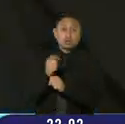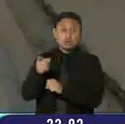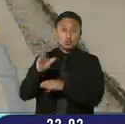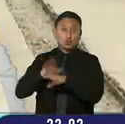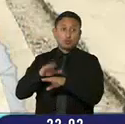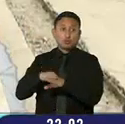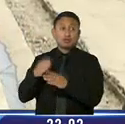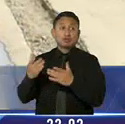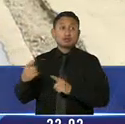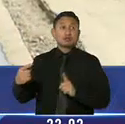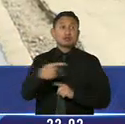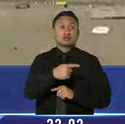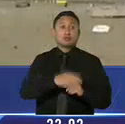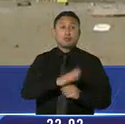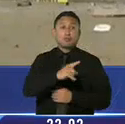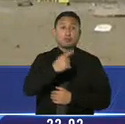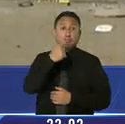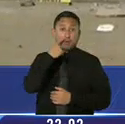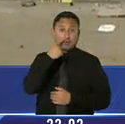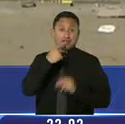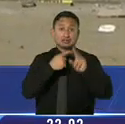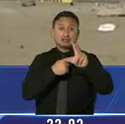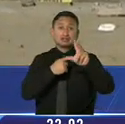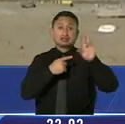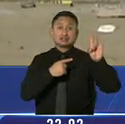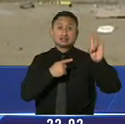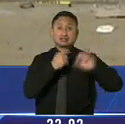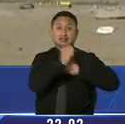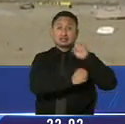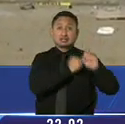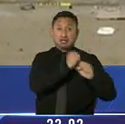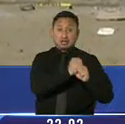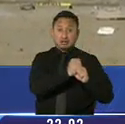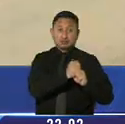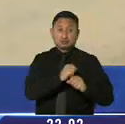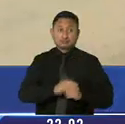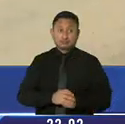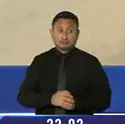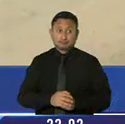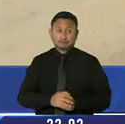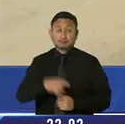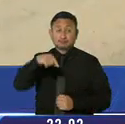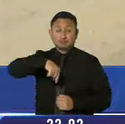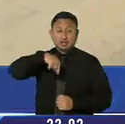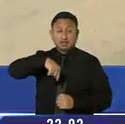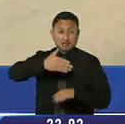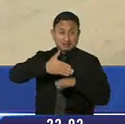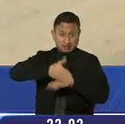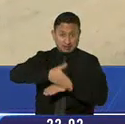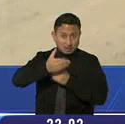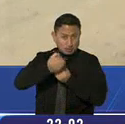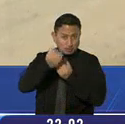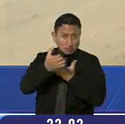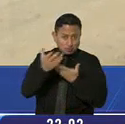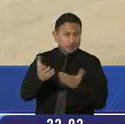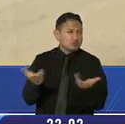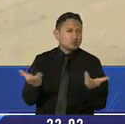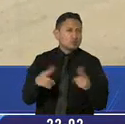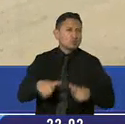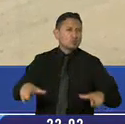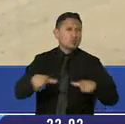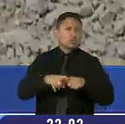de su propio padre de 37 años. Les contamos más adelante dónde